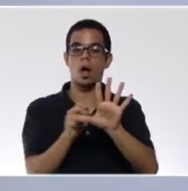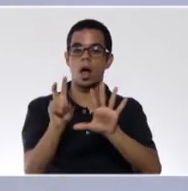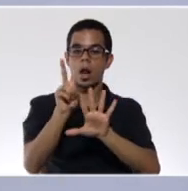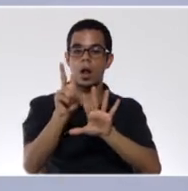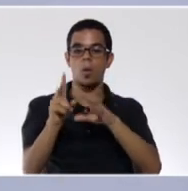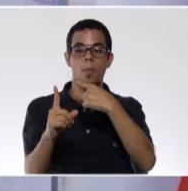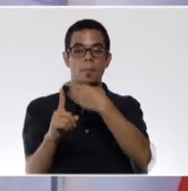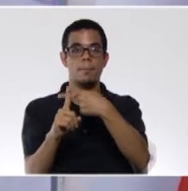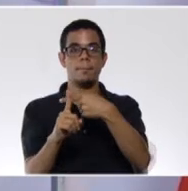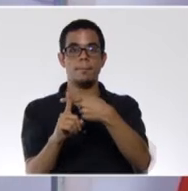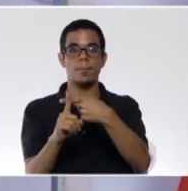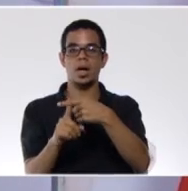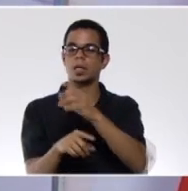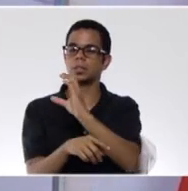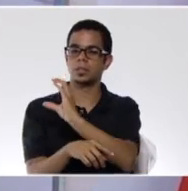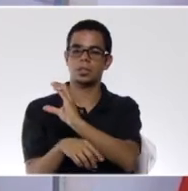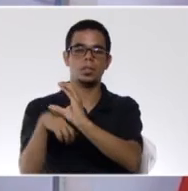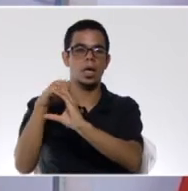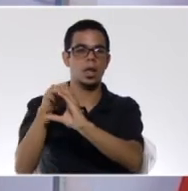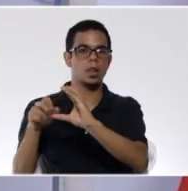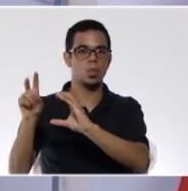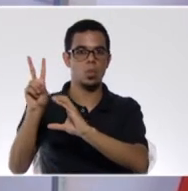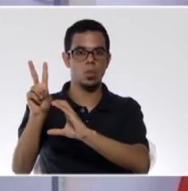más el otro cateto, C sub 2,